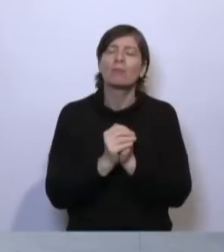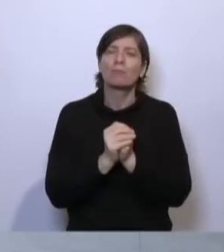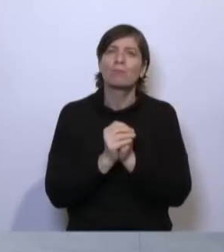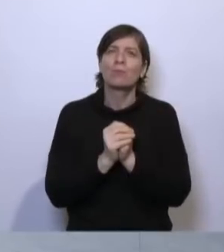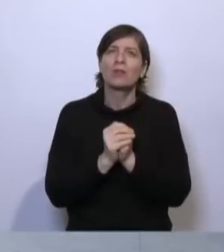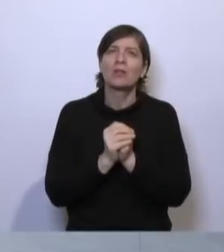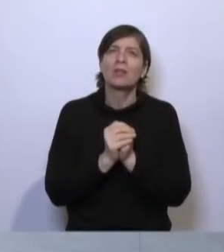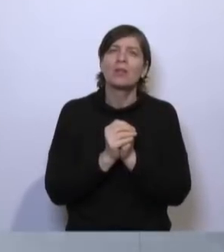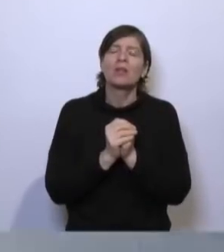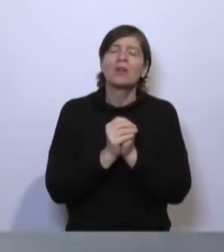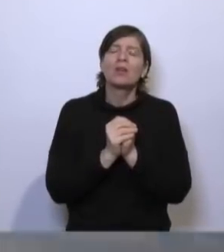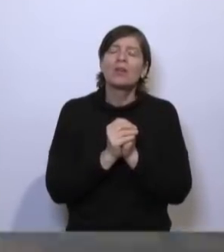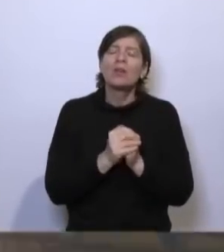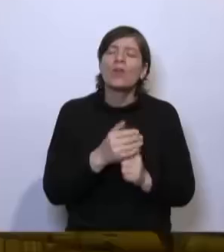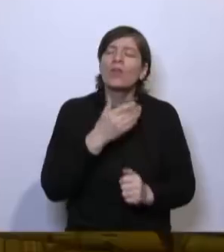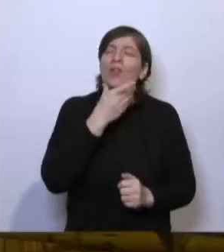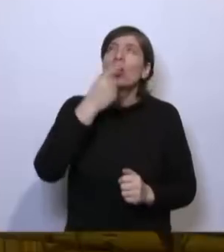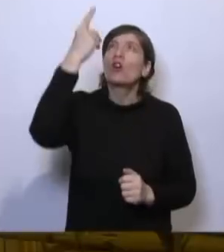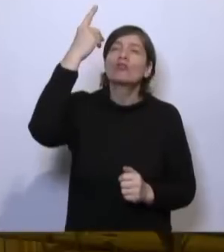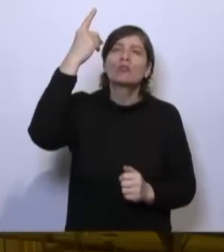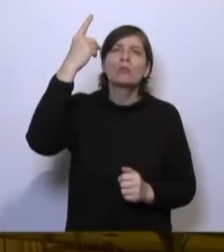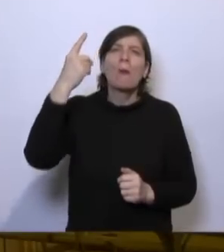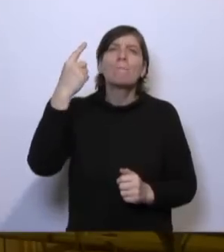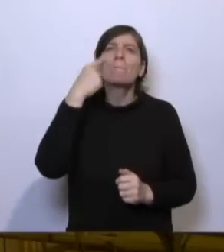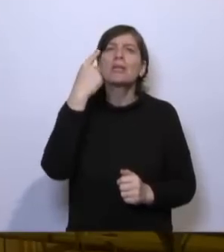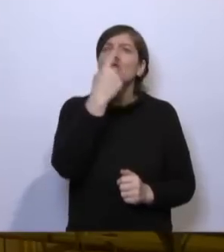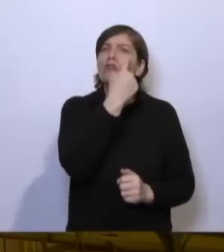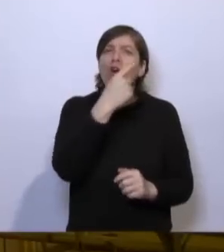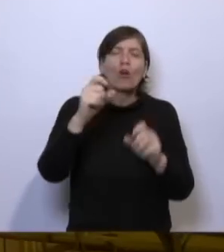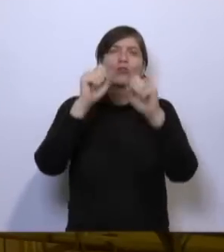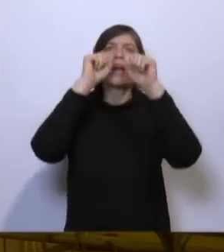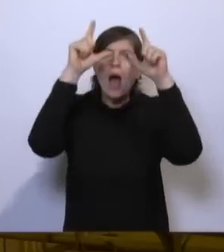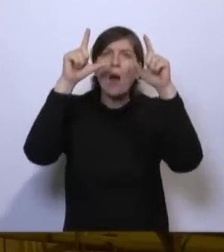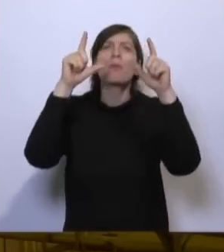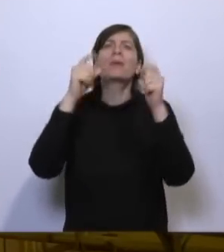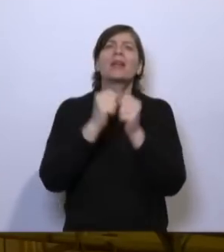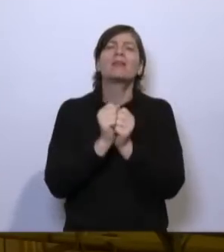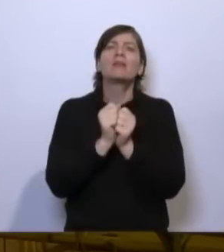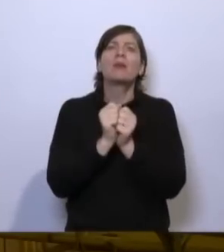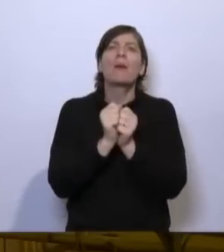verdad. Abre mis ojos, oh